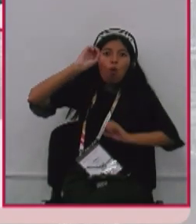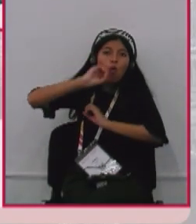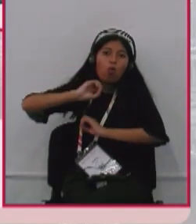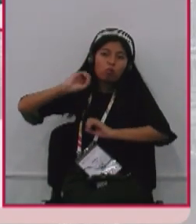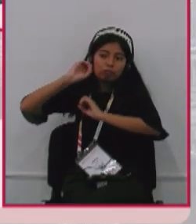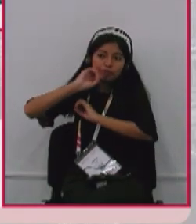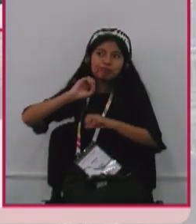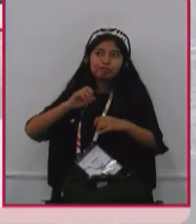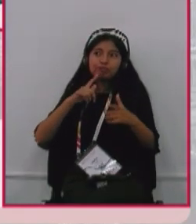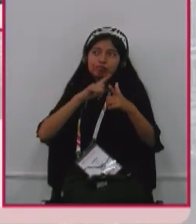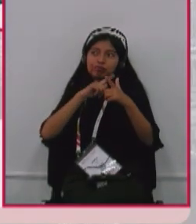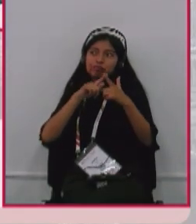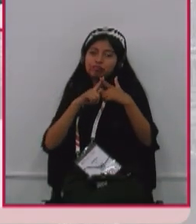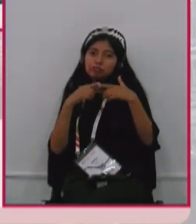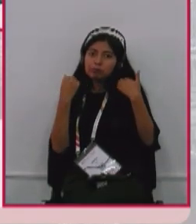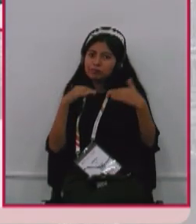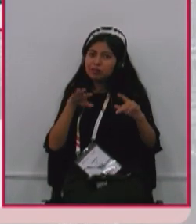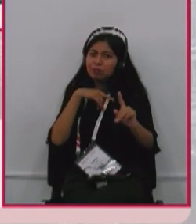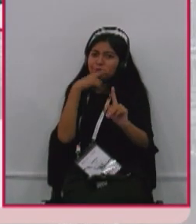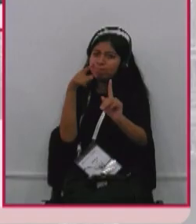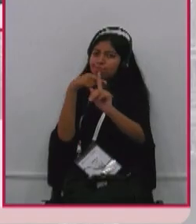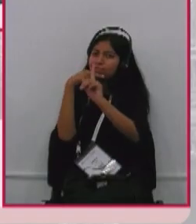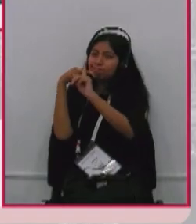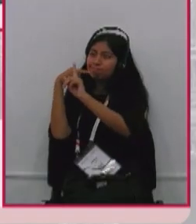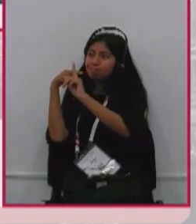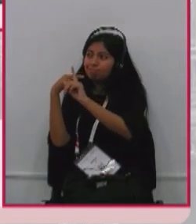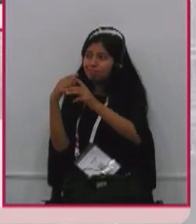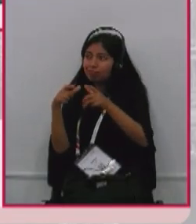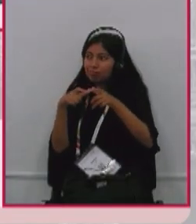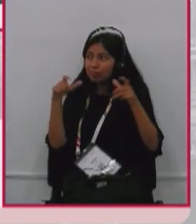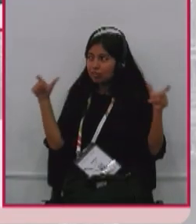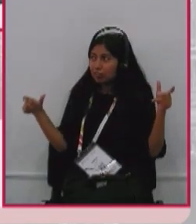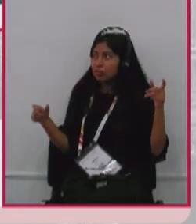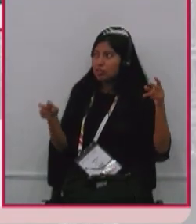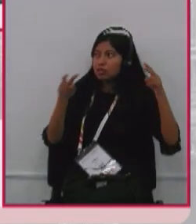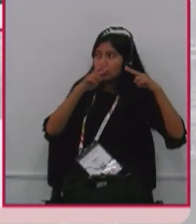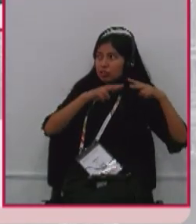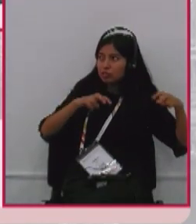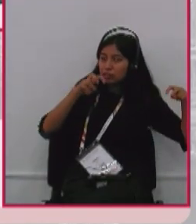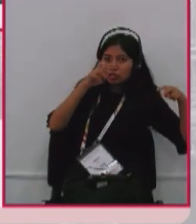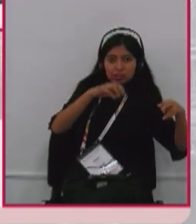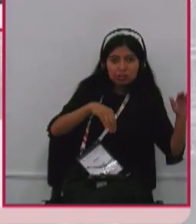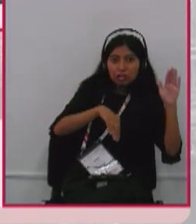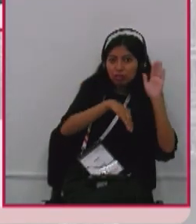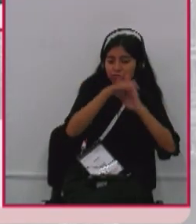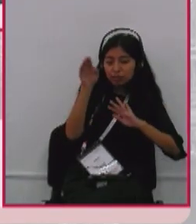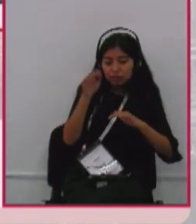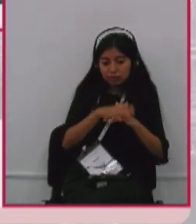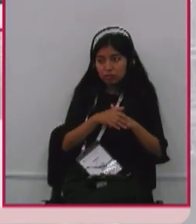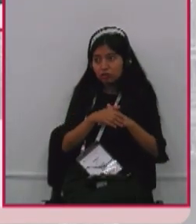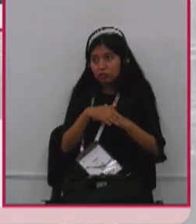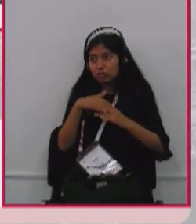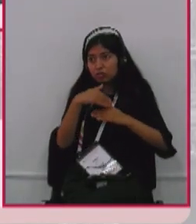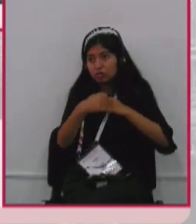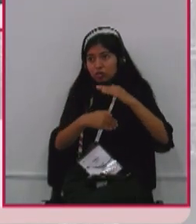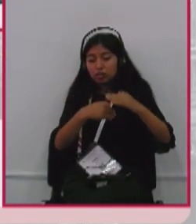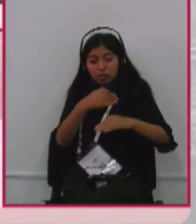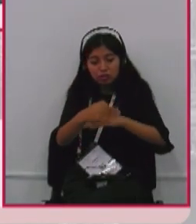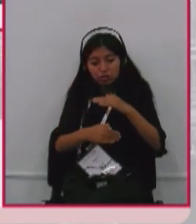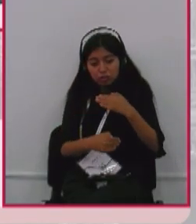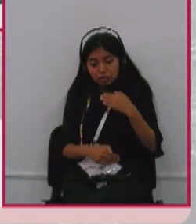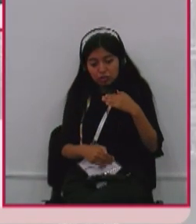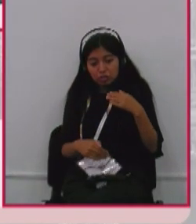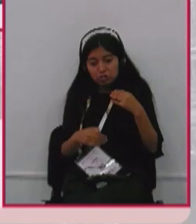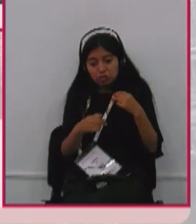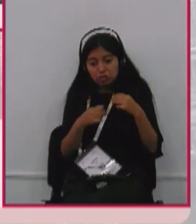Entonces, tenía una ventaja enorme de ir a investigar un poco más, ¿no? El proceso de Injection Leaching se